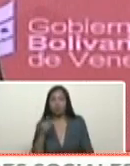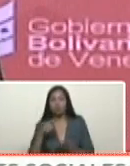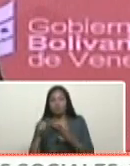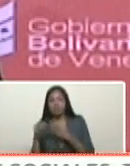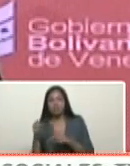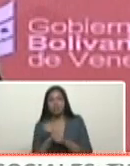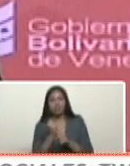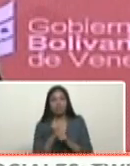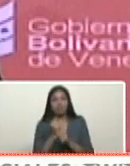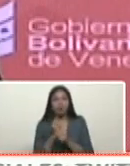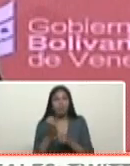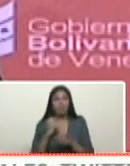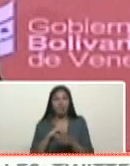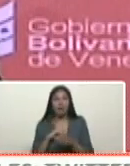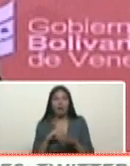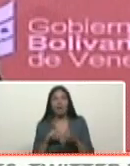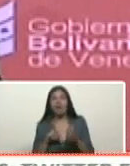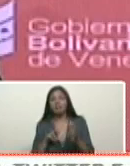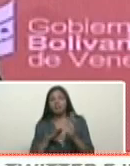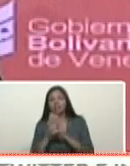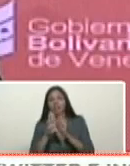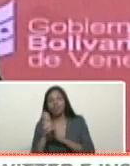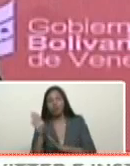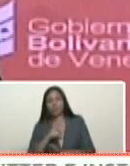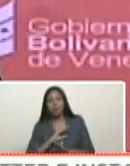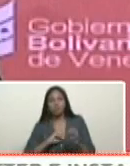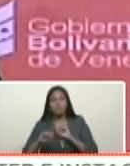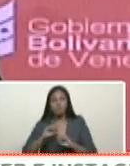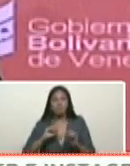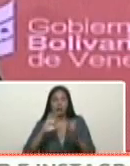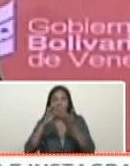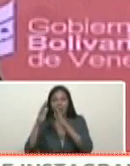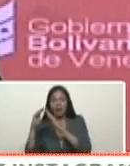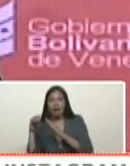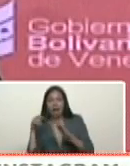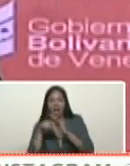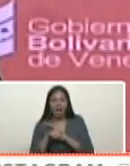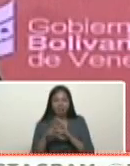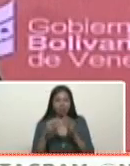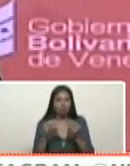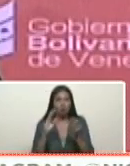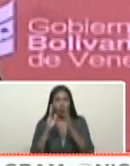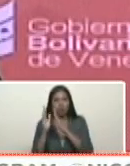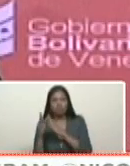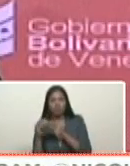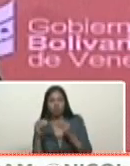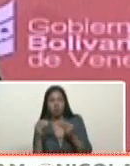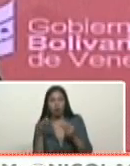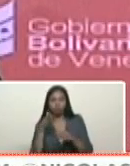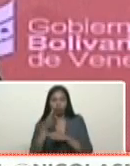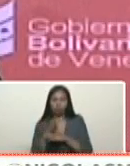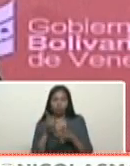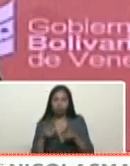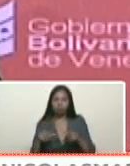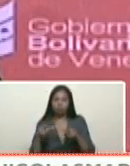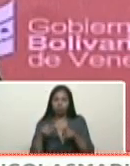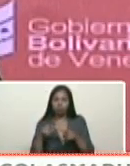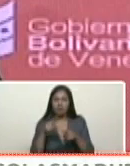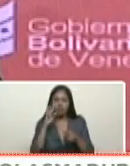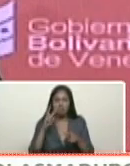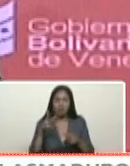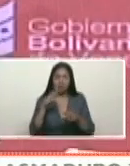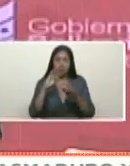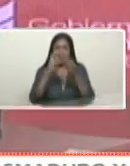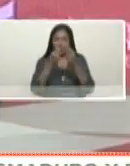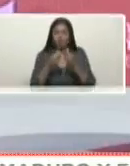de trabajo, en el desarrollo de los despliegues casa por casa y en la organización en todas las comunidades de la cartografía social